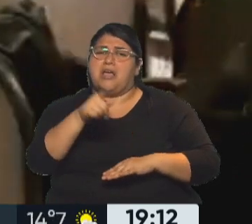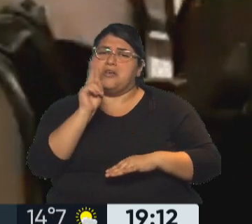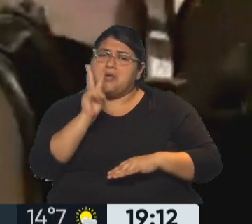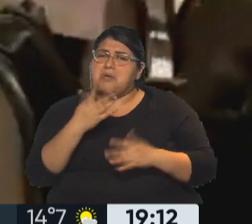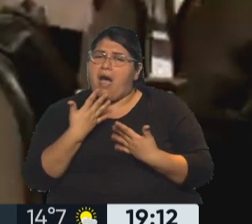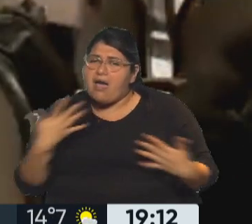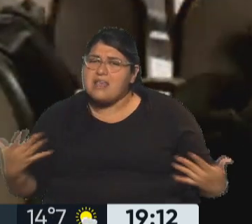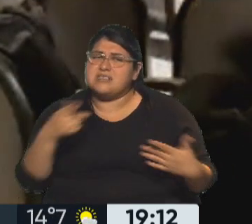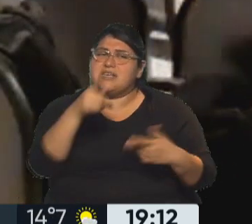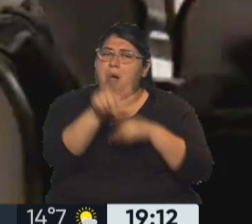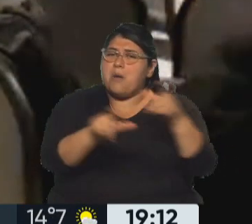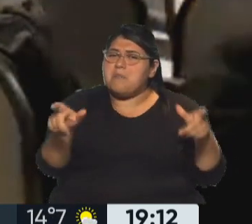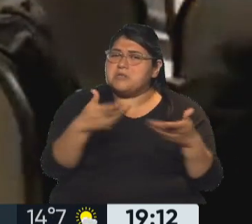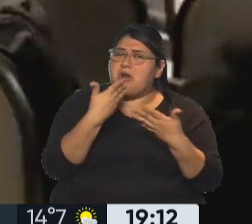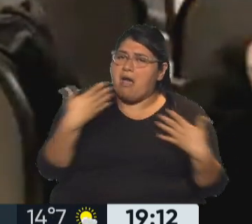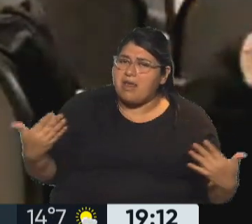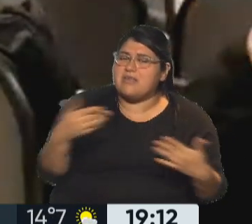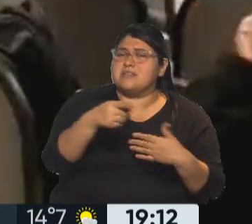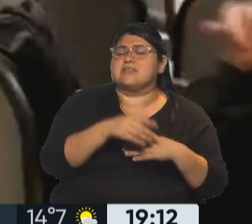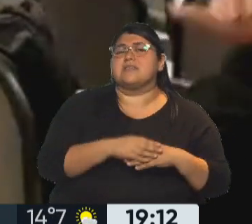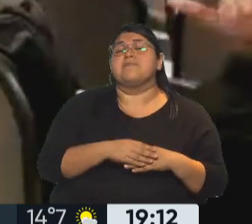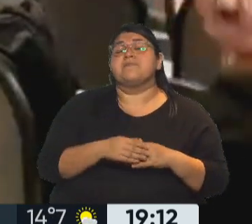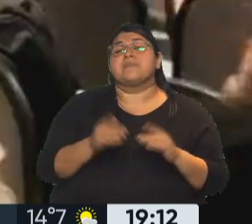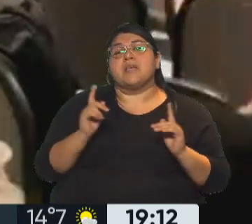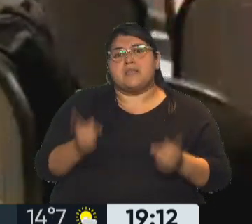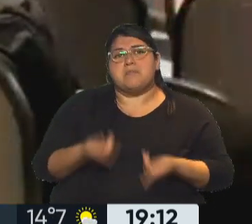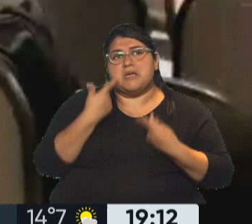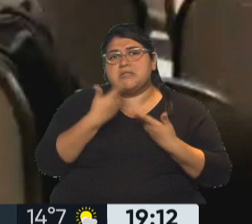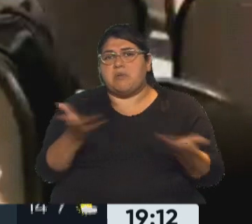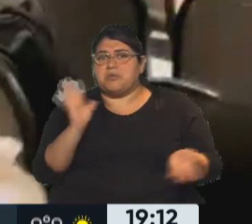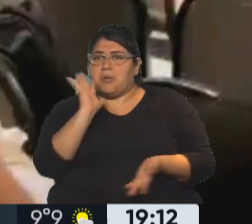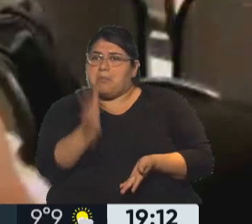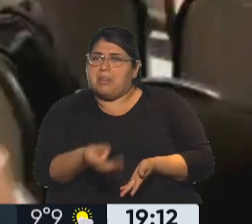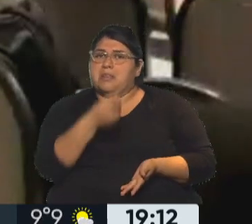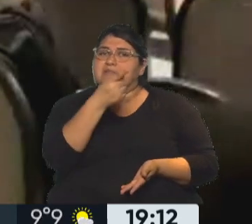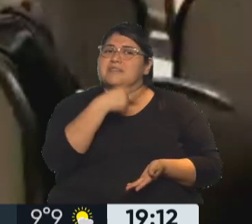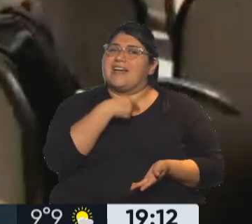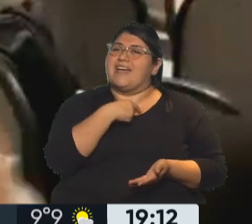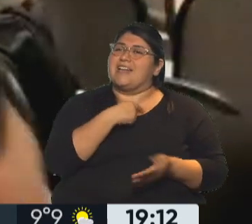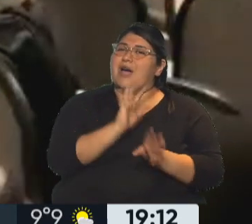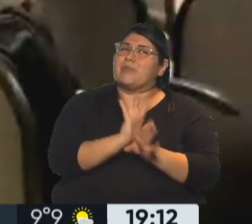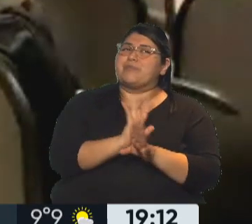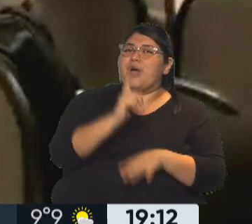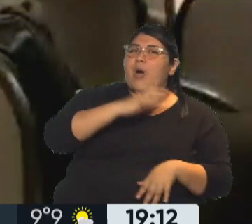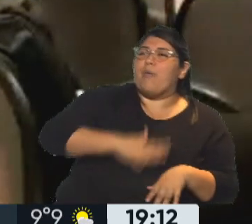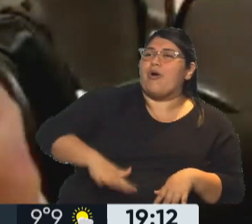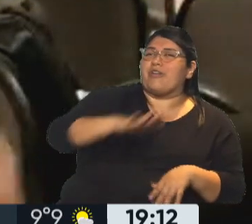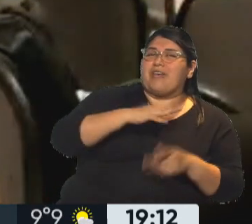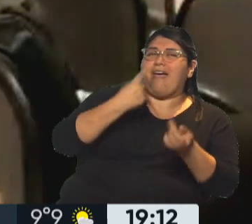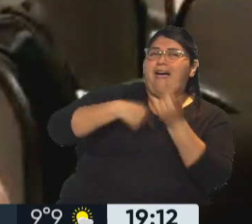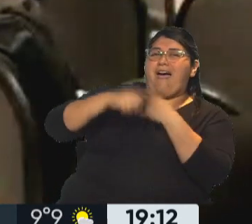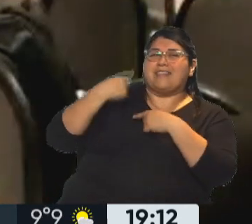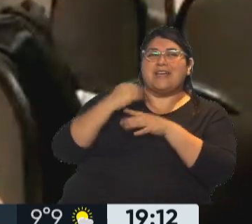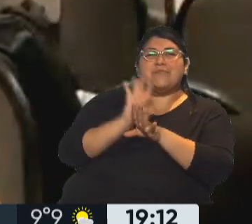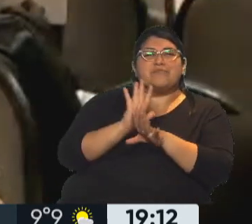muy agradecido con la gente donde también se mostró muy satisfecho con volver a su barrio a sus orígenes hizo